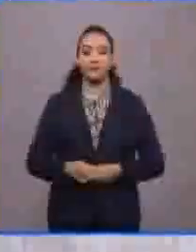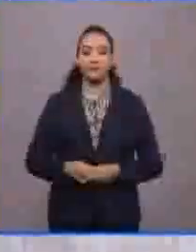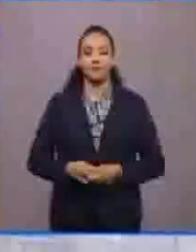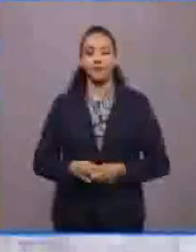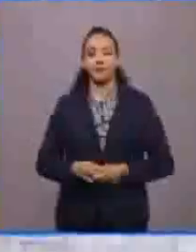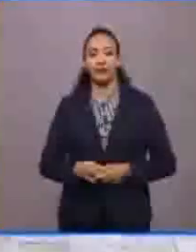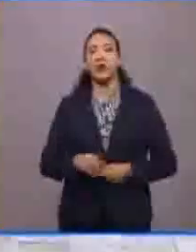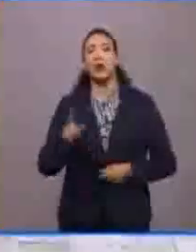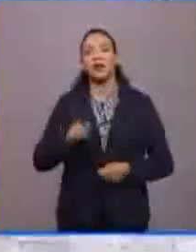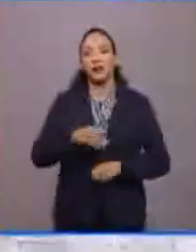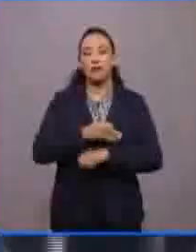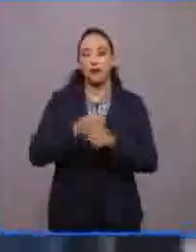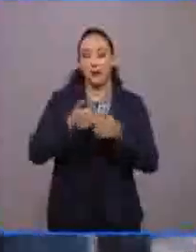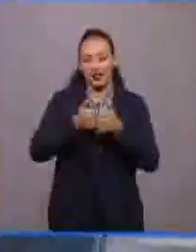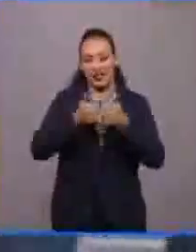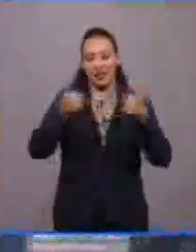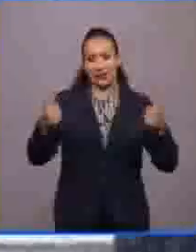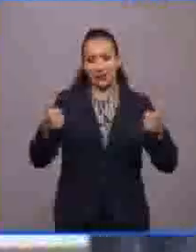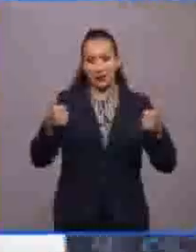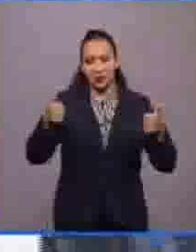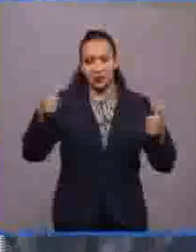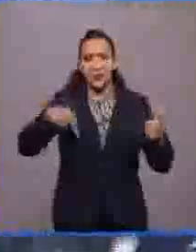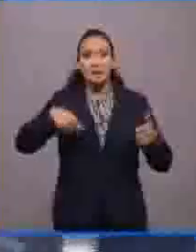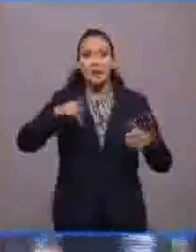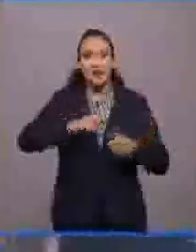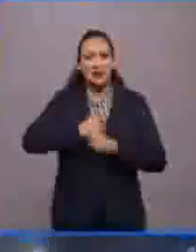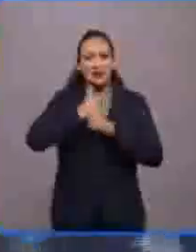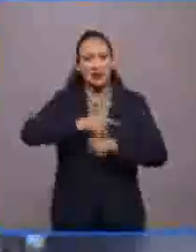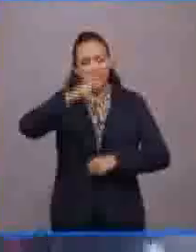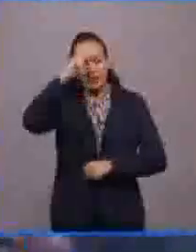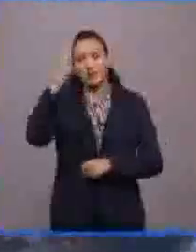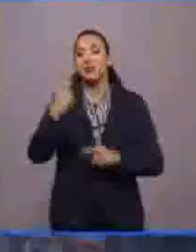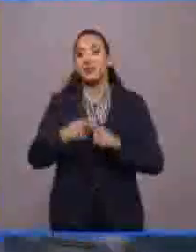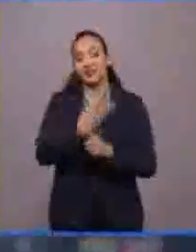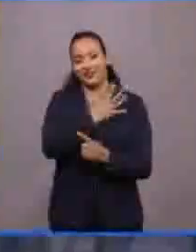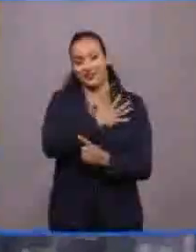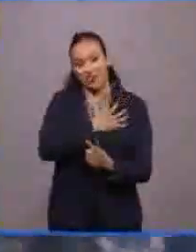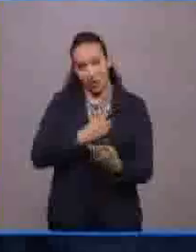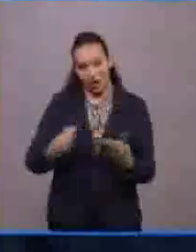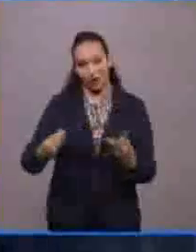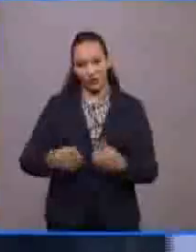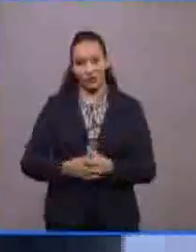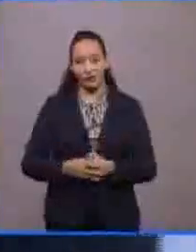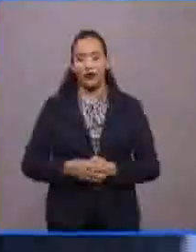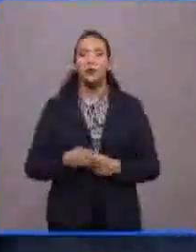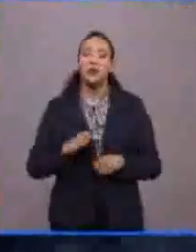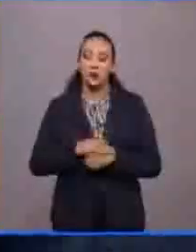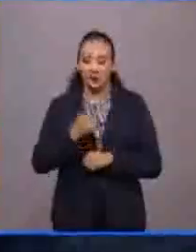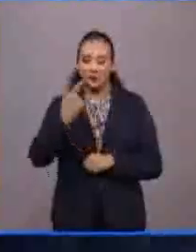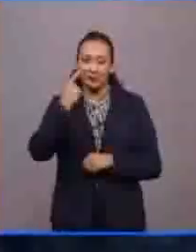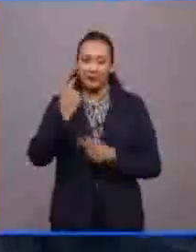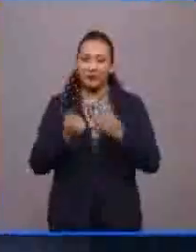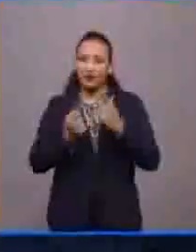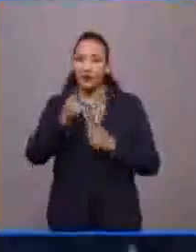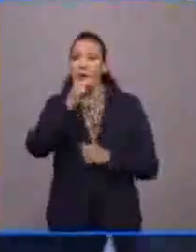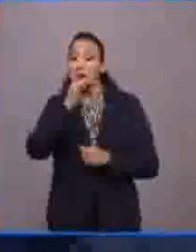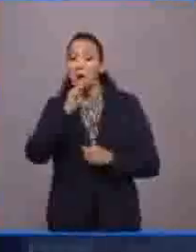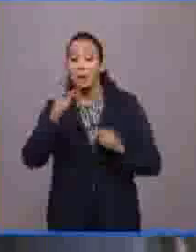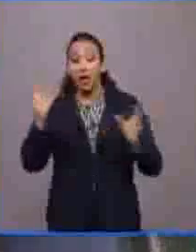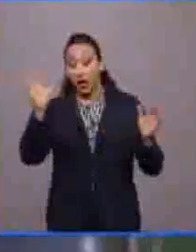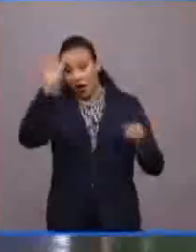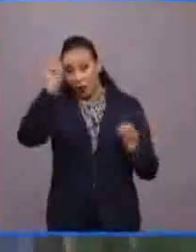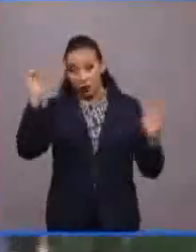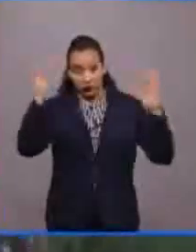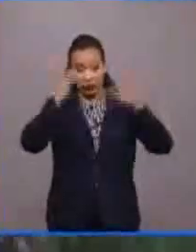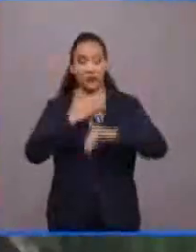Durante la separación de una pareja, los más afectados son los hijos, porque cuando termina una relación, muy pocos individuos llegan a acuerdos. La